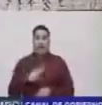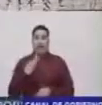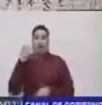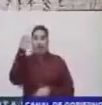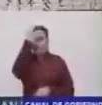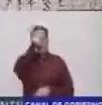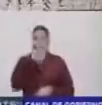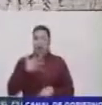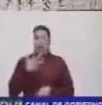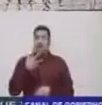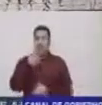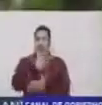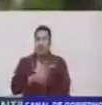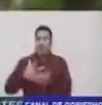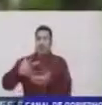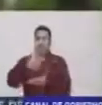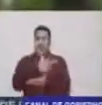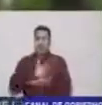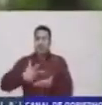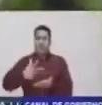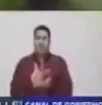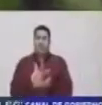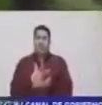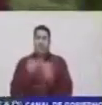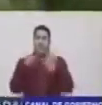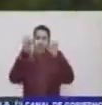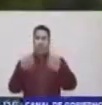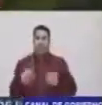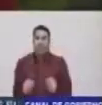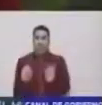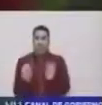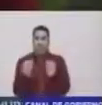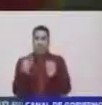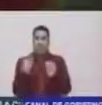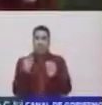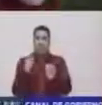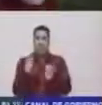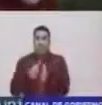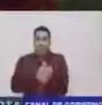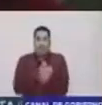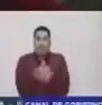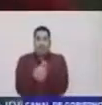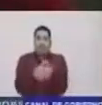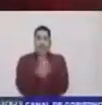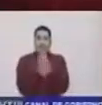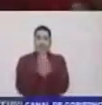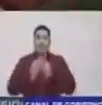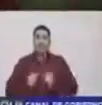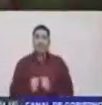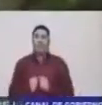kbita huam rshin ishimuliaf. Ki kuenan kiban, rechbal hunchu,